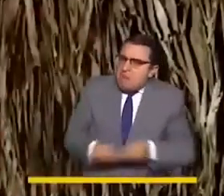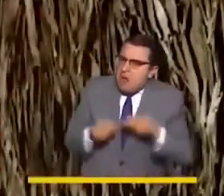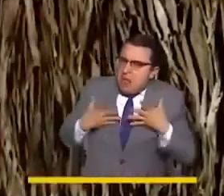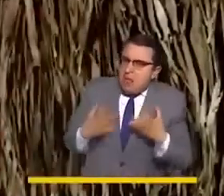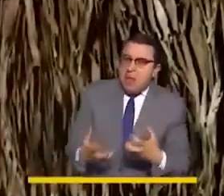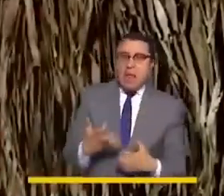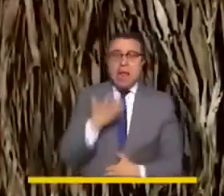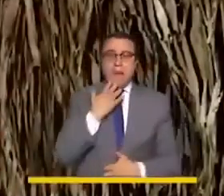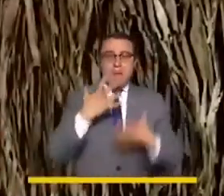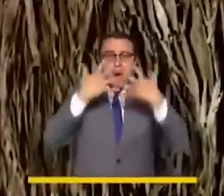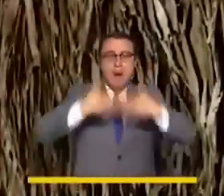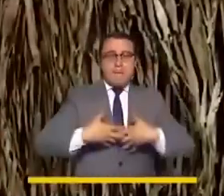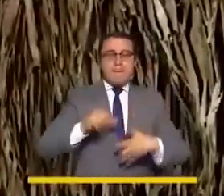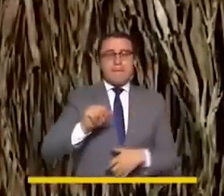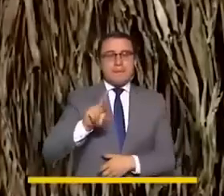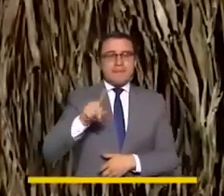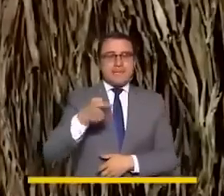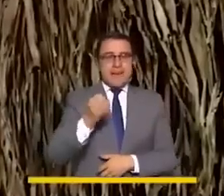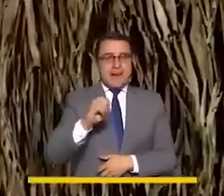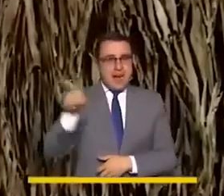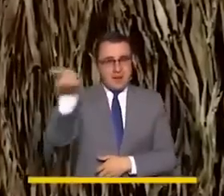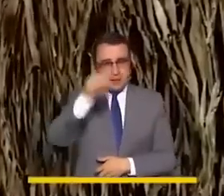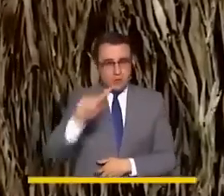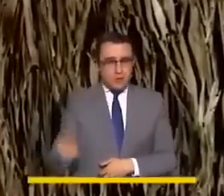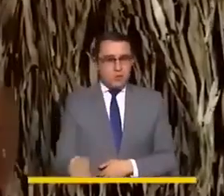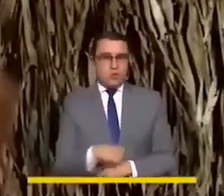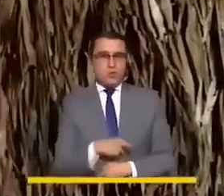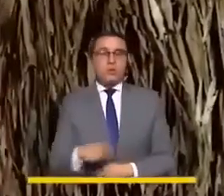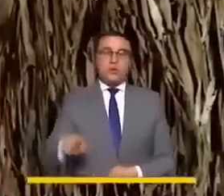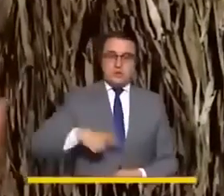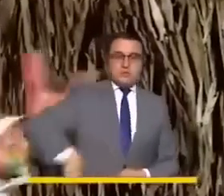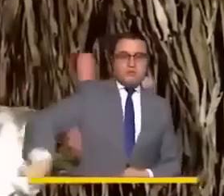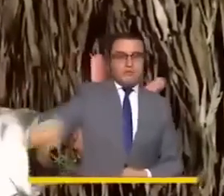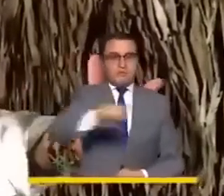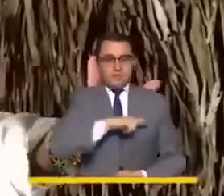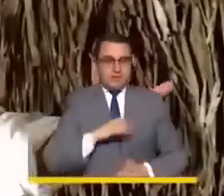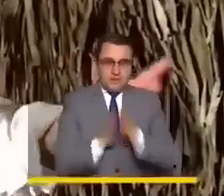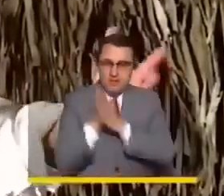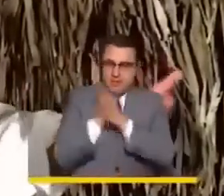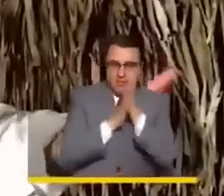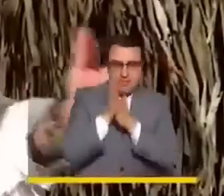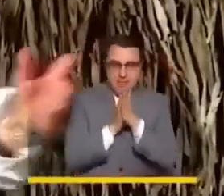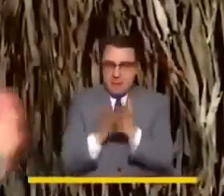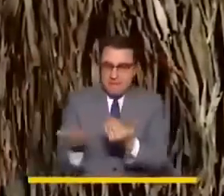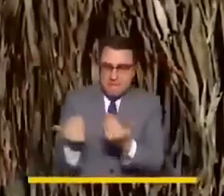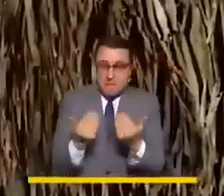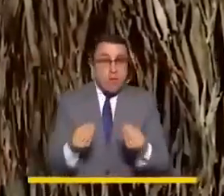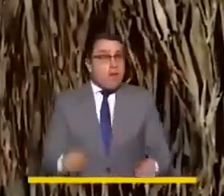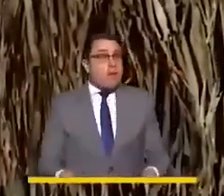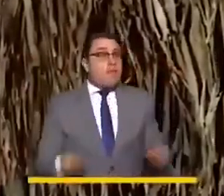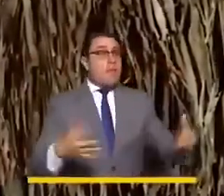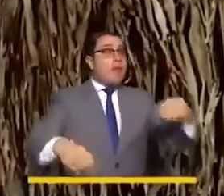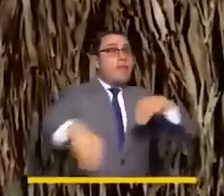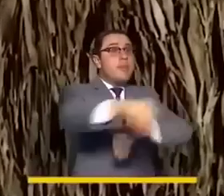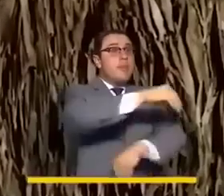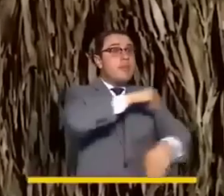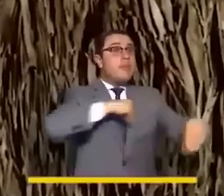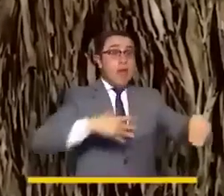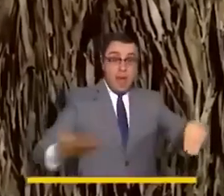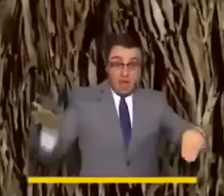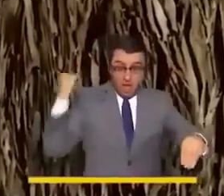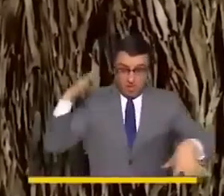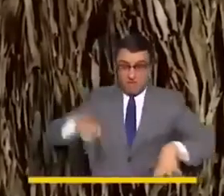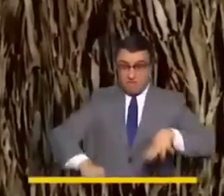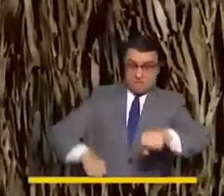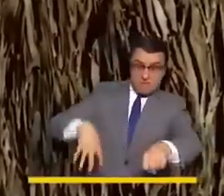ejemplo, en una empresa como Argos se aglutinó para no entregar las tierras que había despojado.